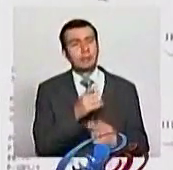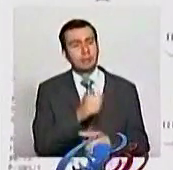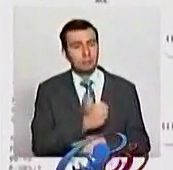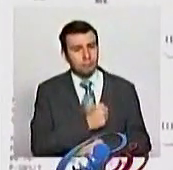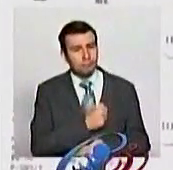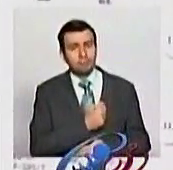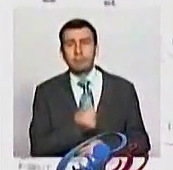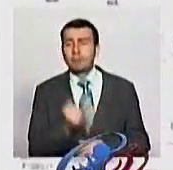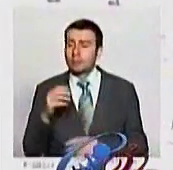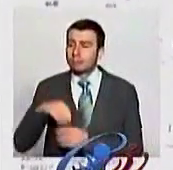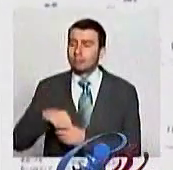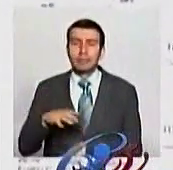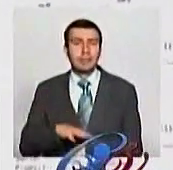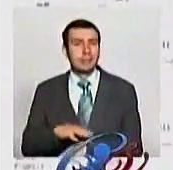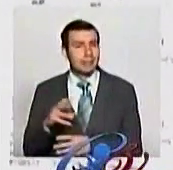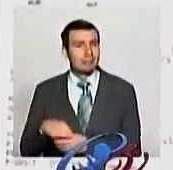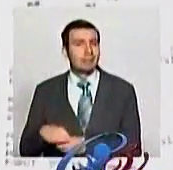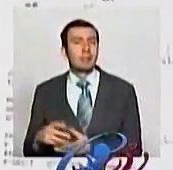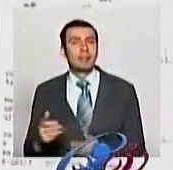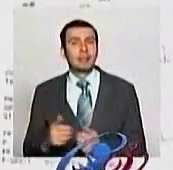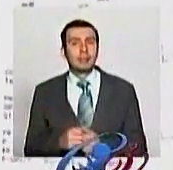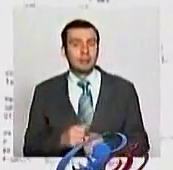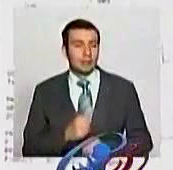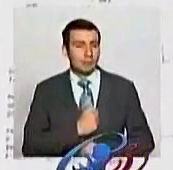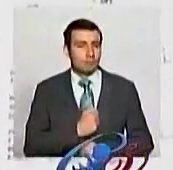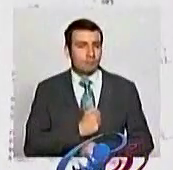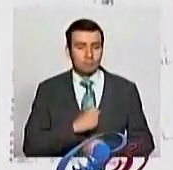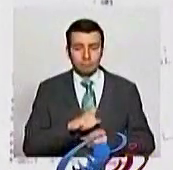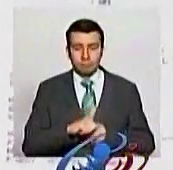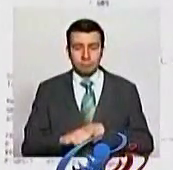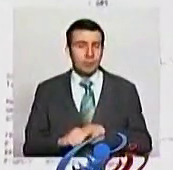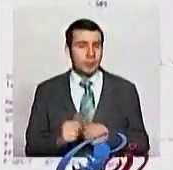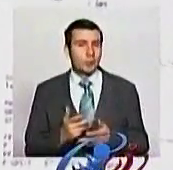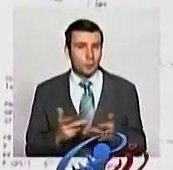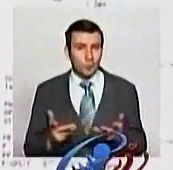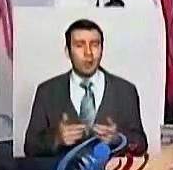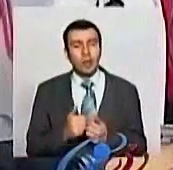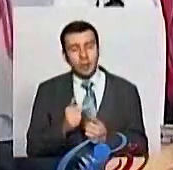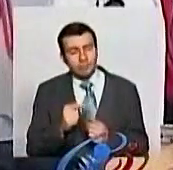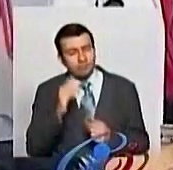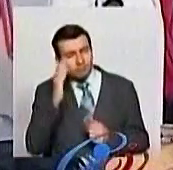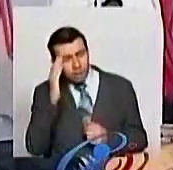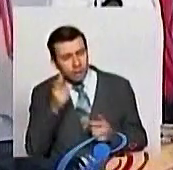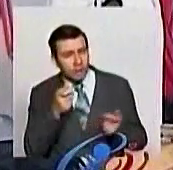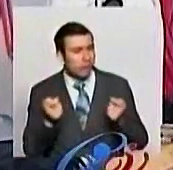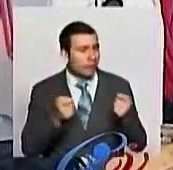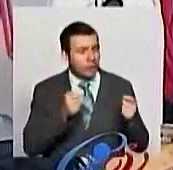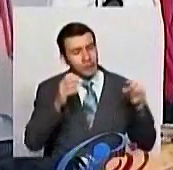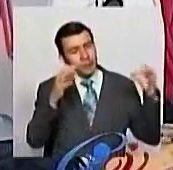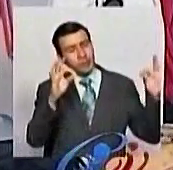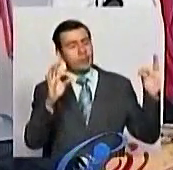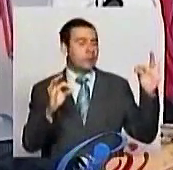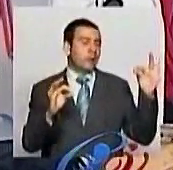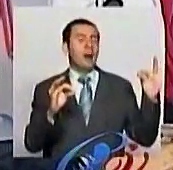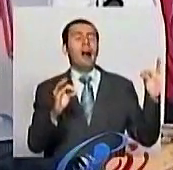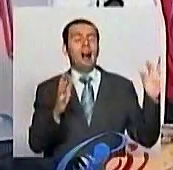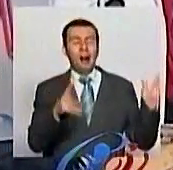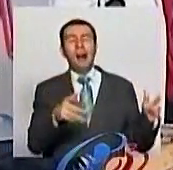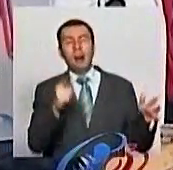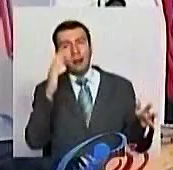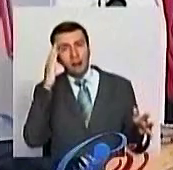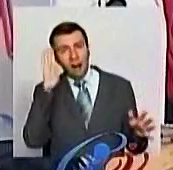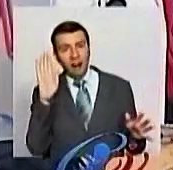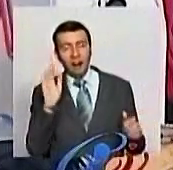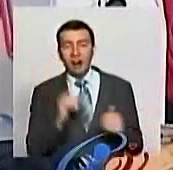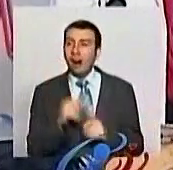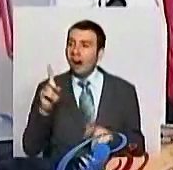medicina interna, en cardiovascular y demás, para poder interpretar, y médicos generales que les